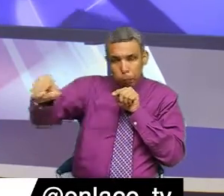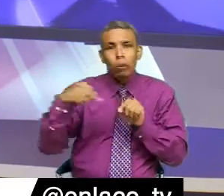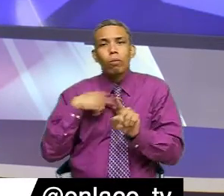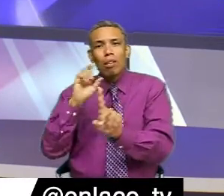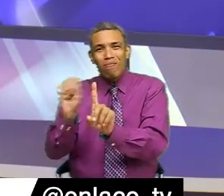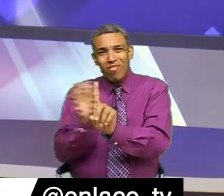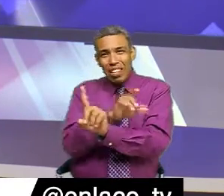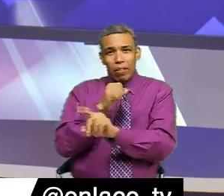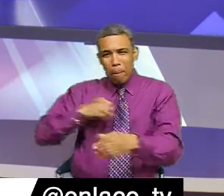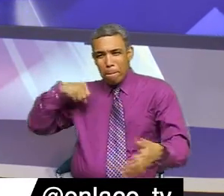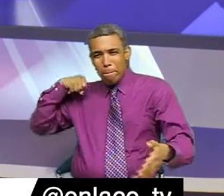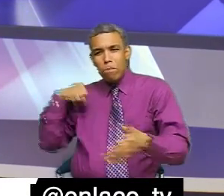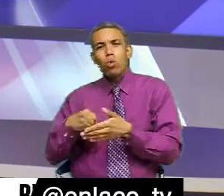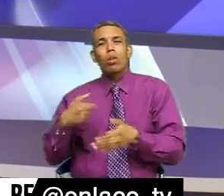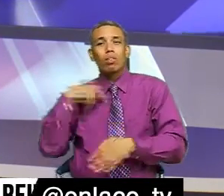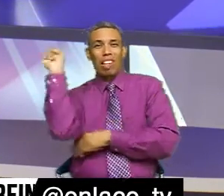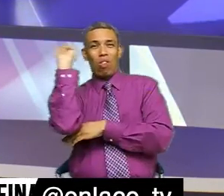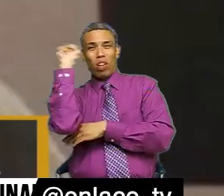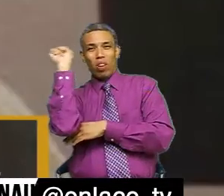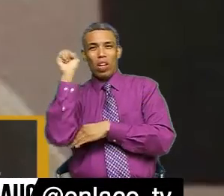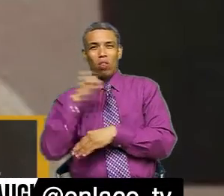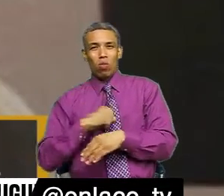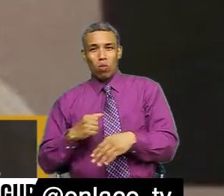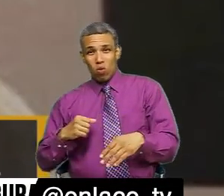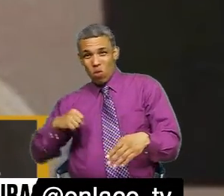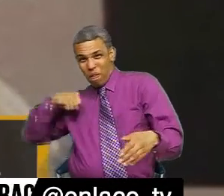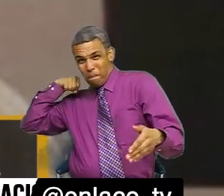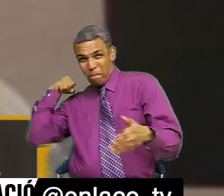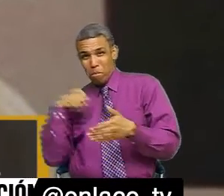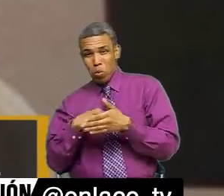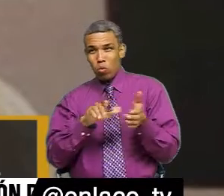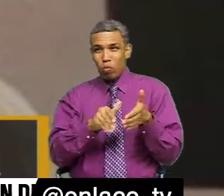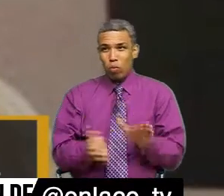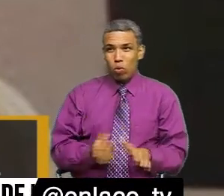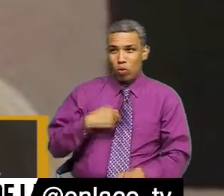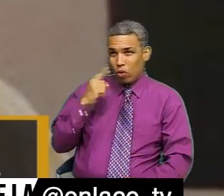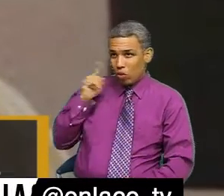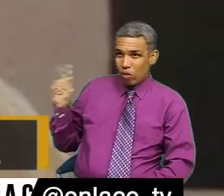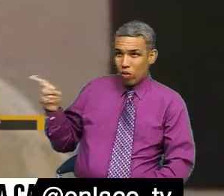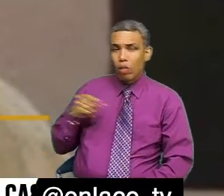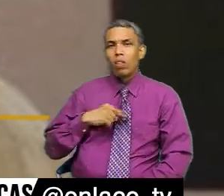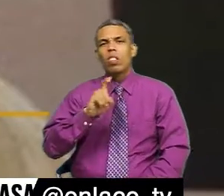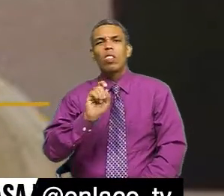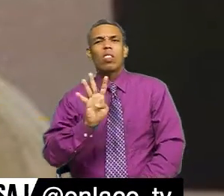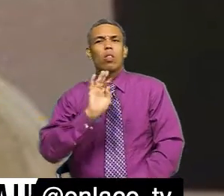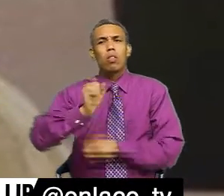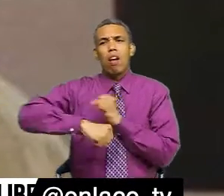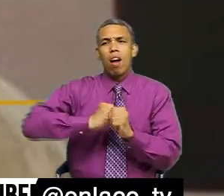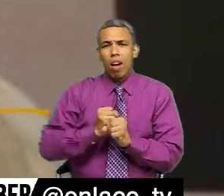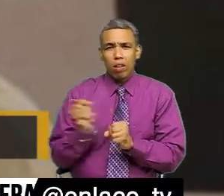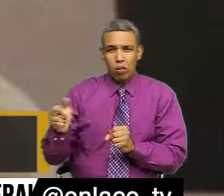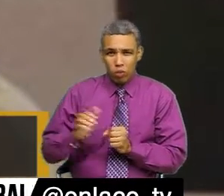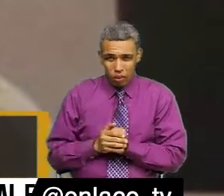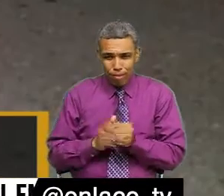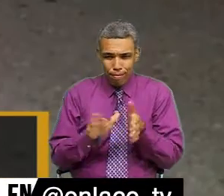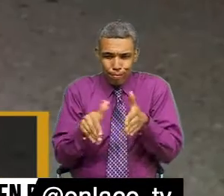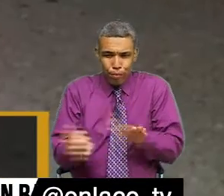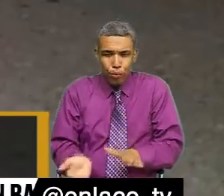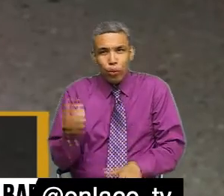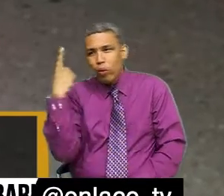fantasma lo arrollara. Él era Juvenal Acosta Pacheco, de 64 años de edad, motociclista que se convirtió en la nueva víctima